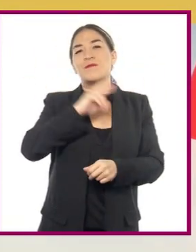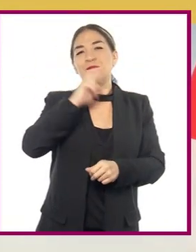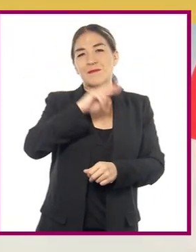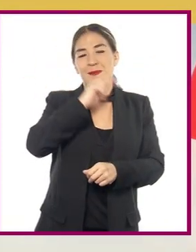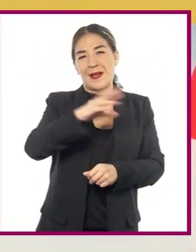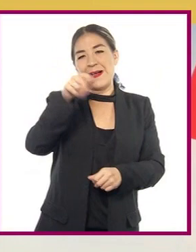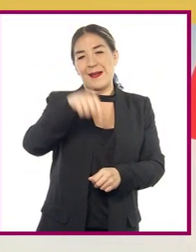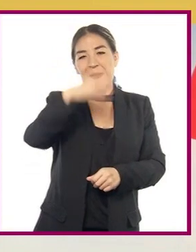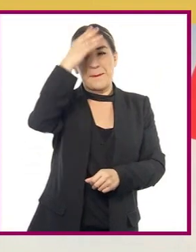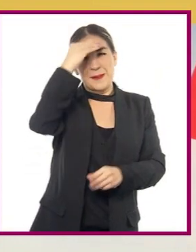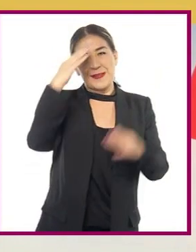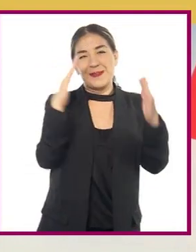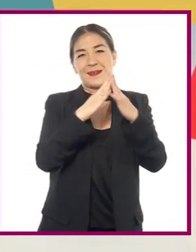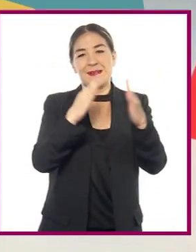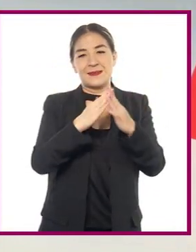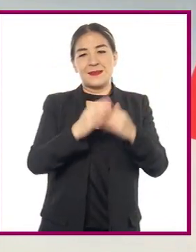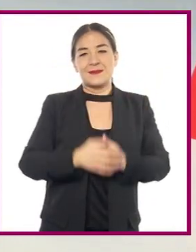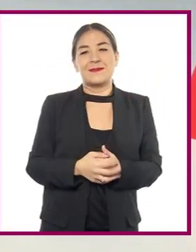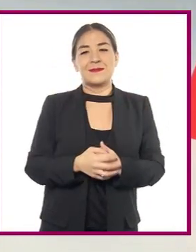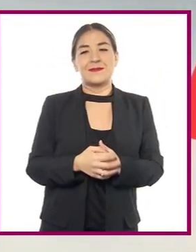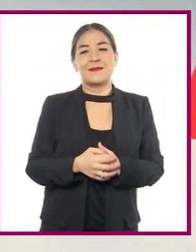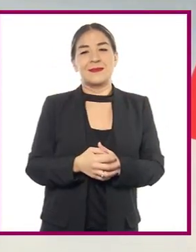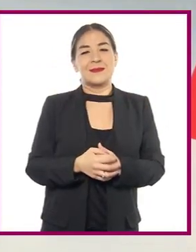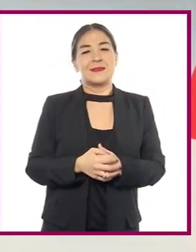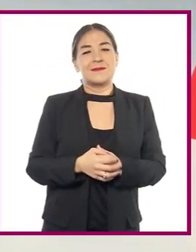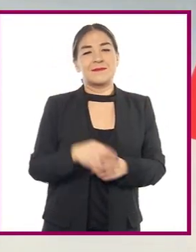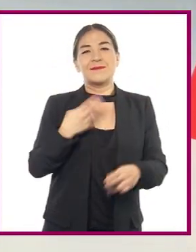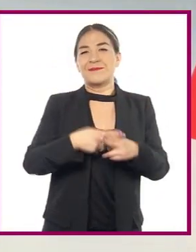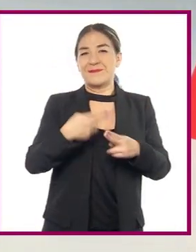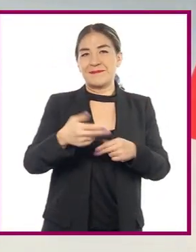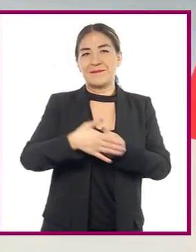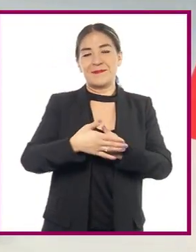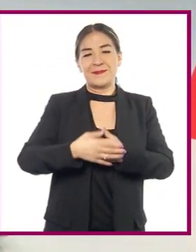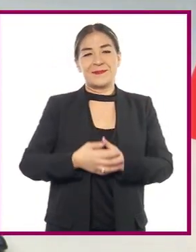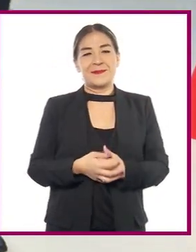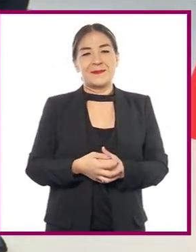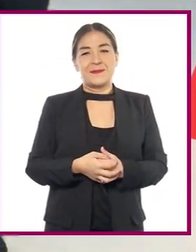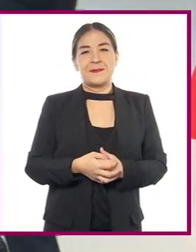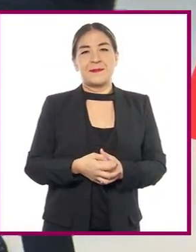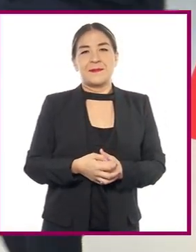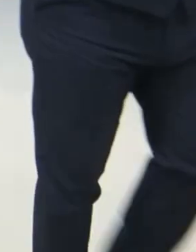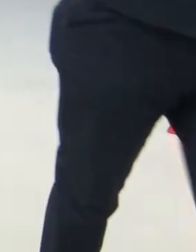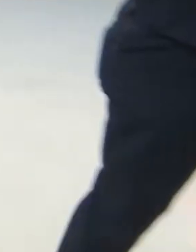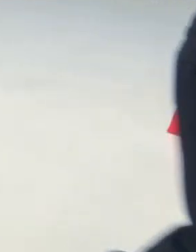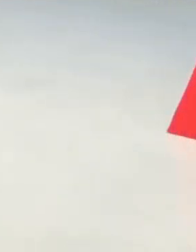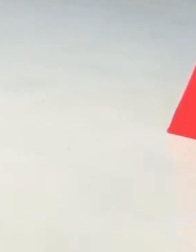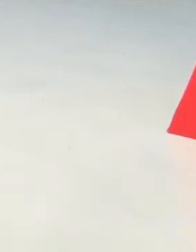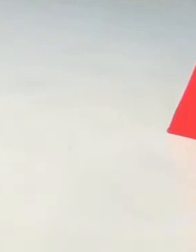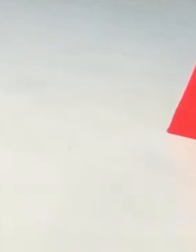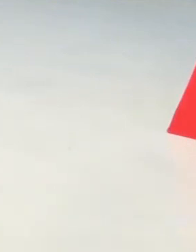pronto aquí en Aprende en Casa. Hasta la próxima.